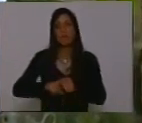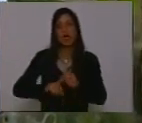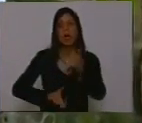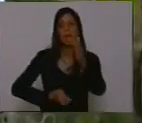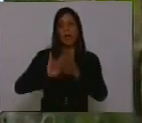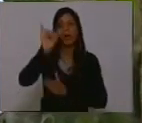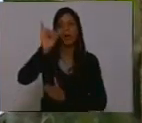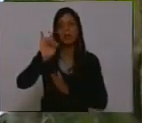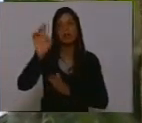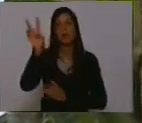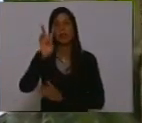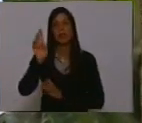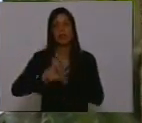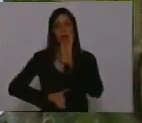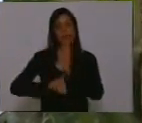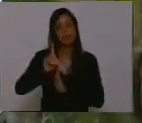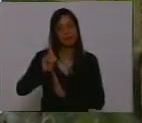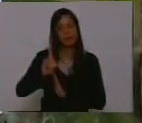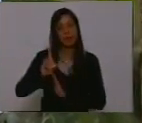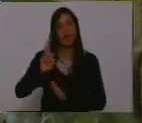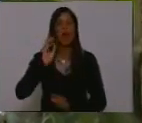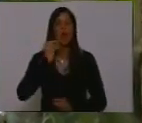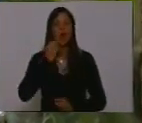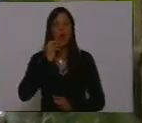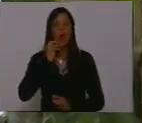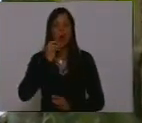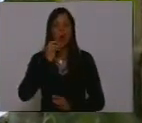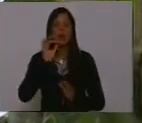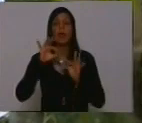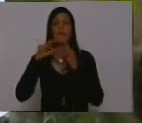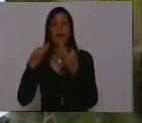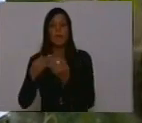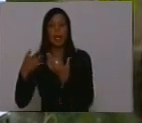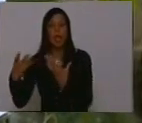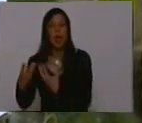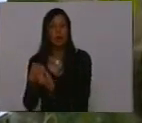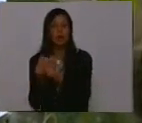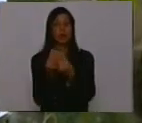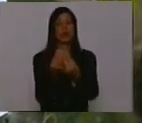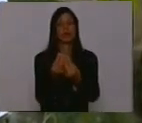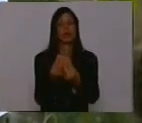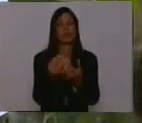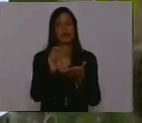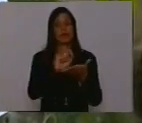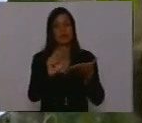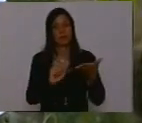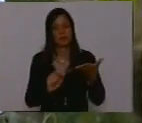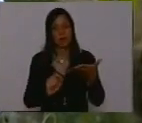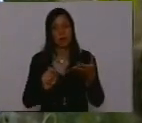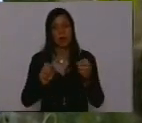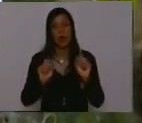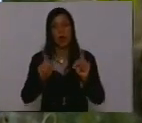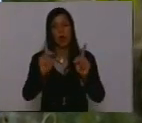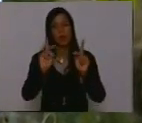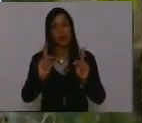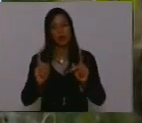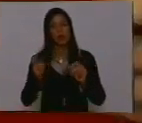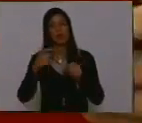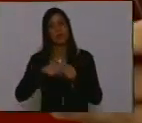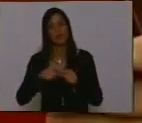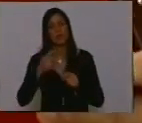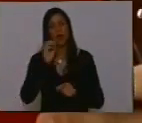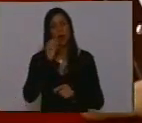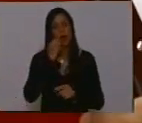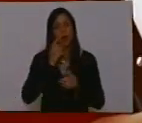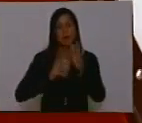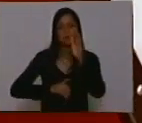El Estado, con la participación solidaria de las familias y la sociedad, creará oportunidades para estimular su tránsito productivo